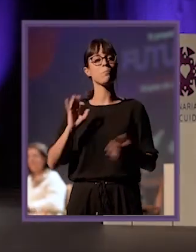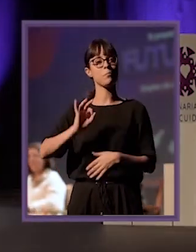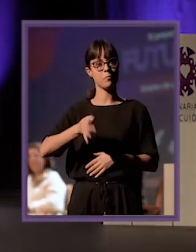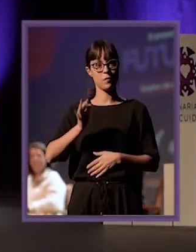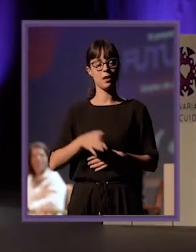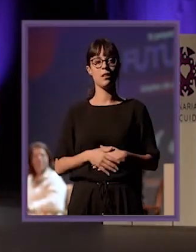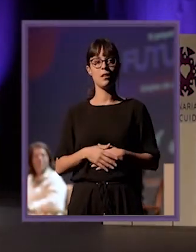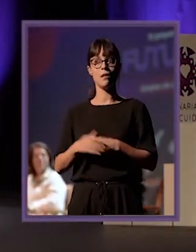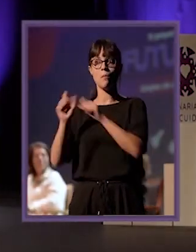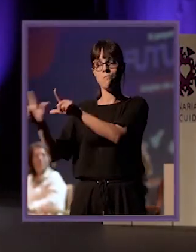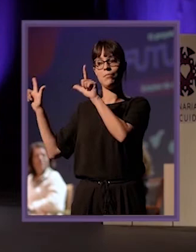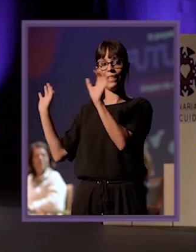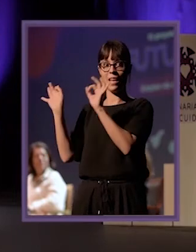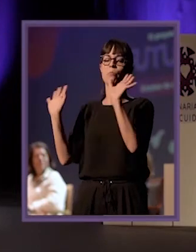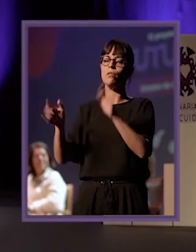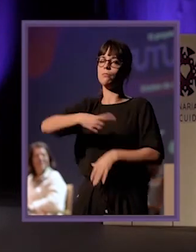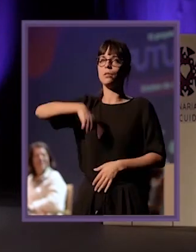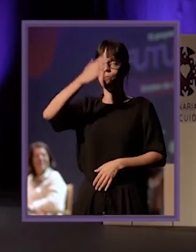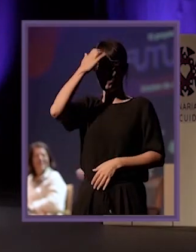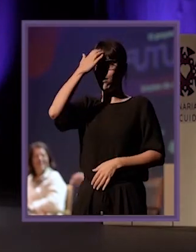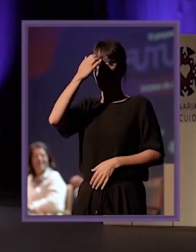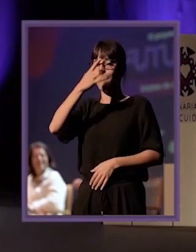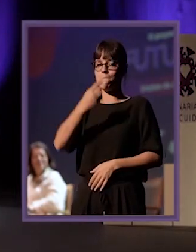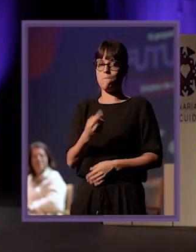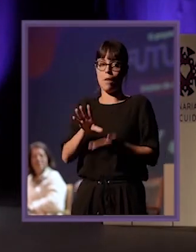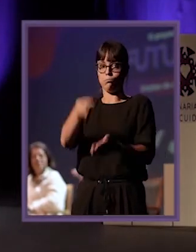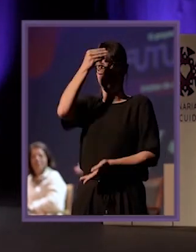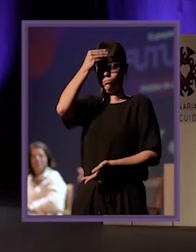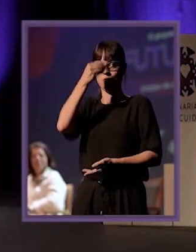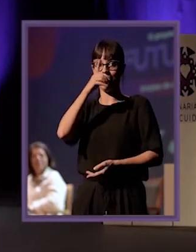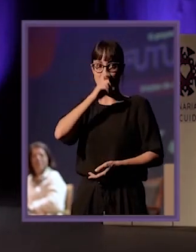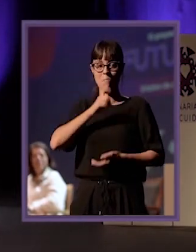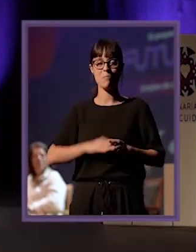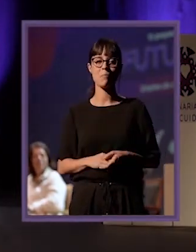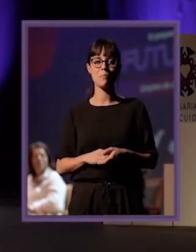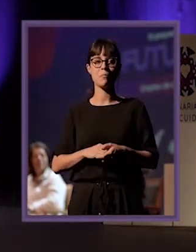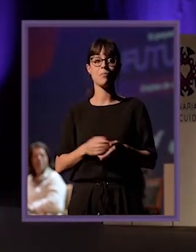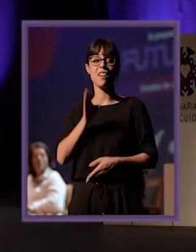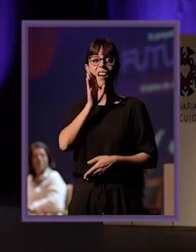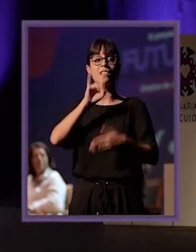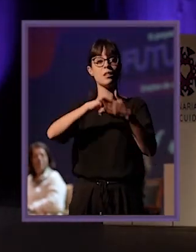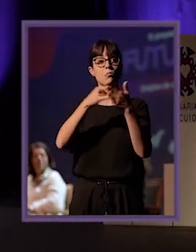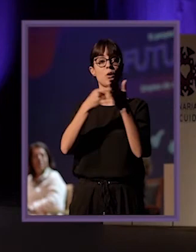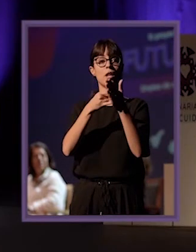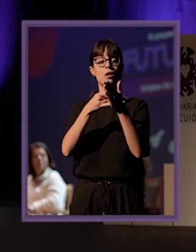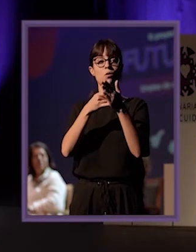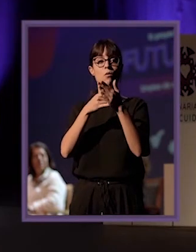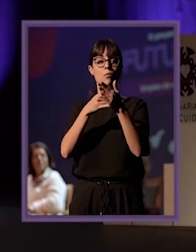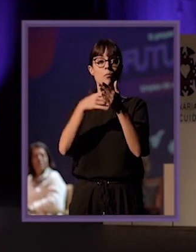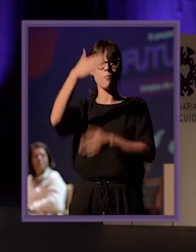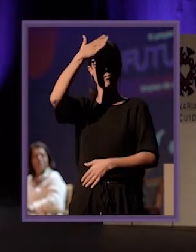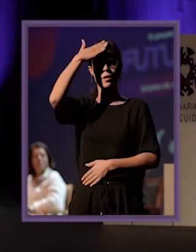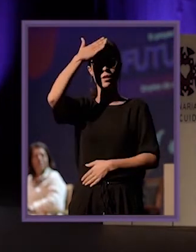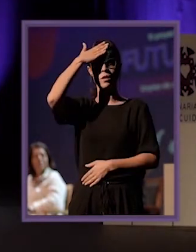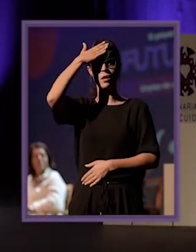efectivamente, bueno, no está la pantalla, pero como no lo sabemos ya casi de memoria. El proyecto, como les contaba, tiene unos ejes. Los ejes